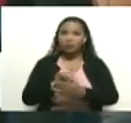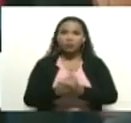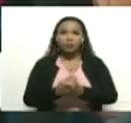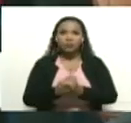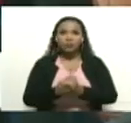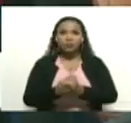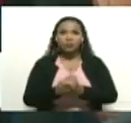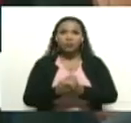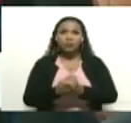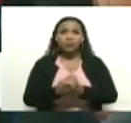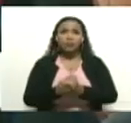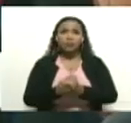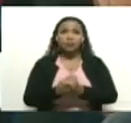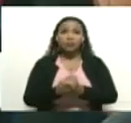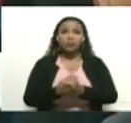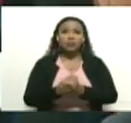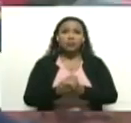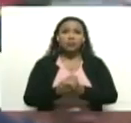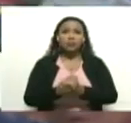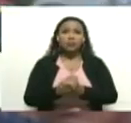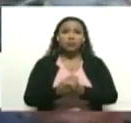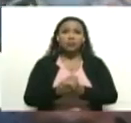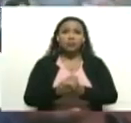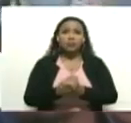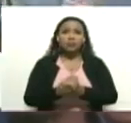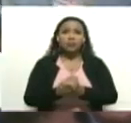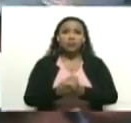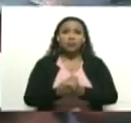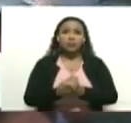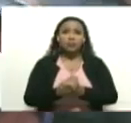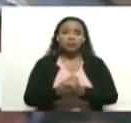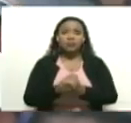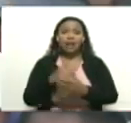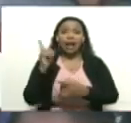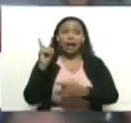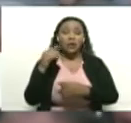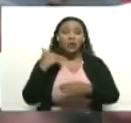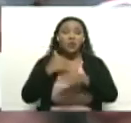Ay, les iba a dar un infarto, pues le dio una, ¿cómo se llama? Le dio una picazón.